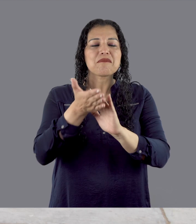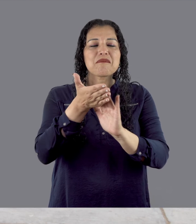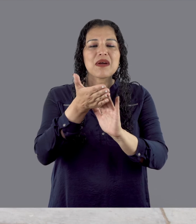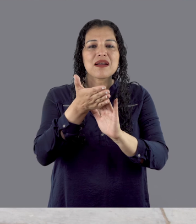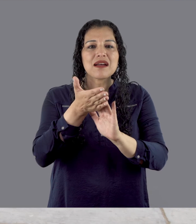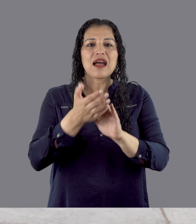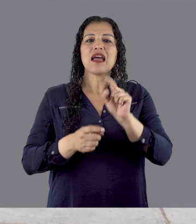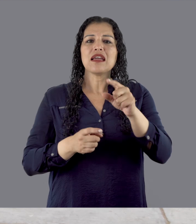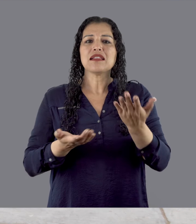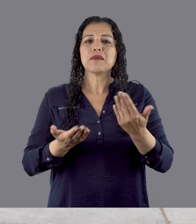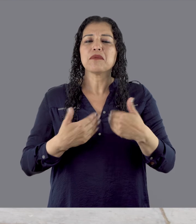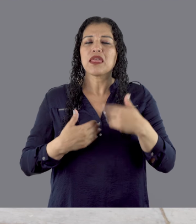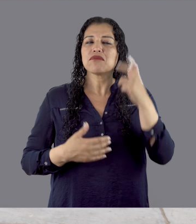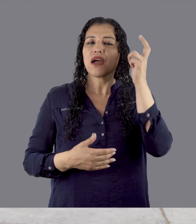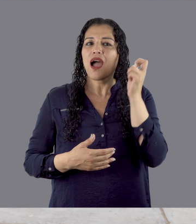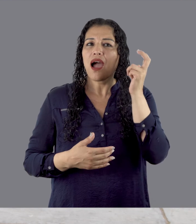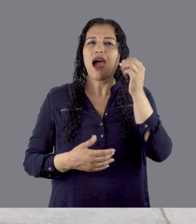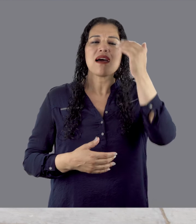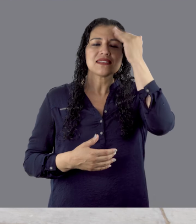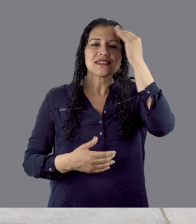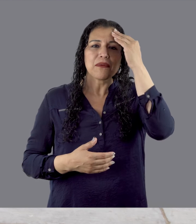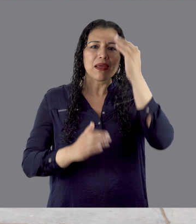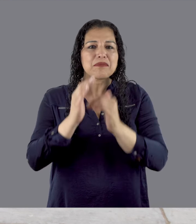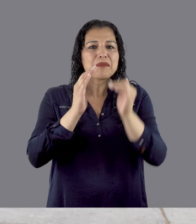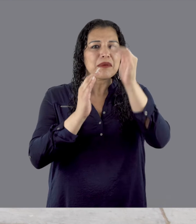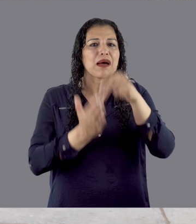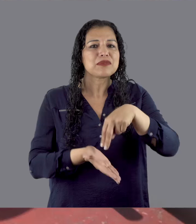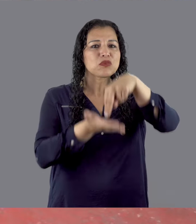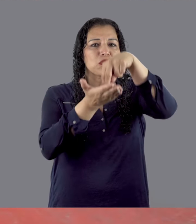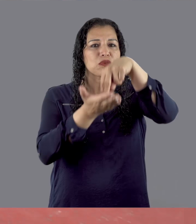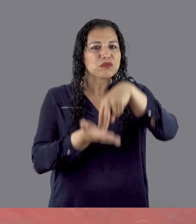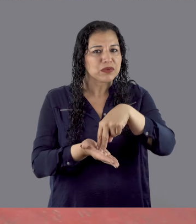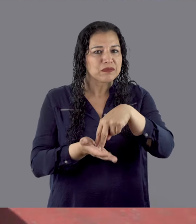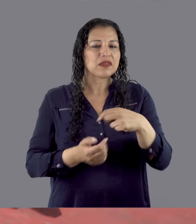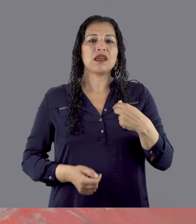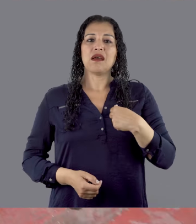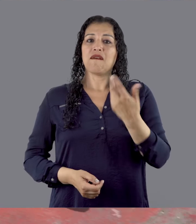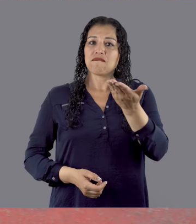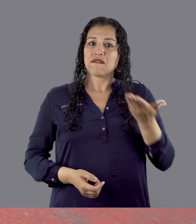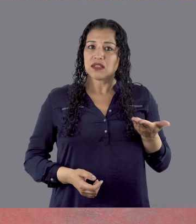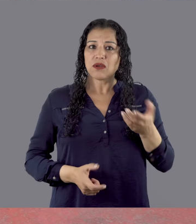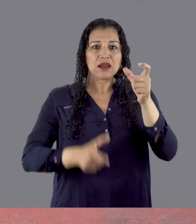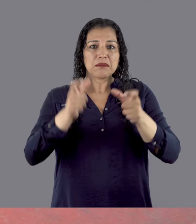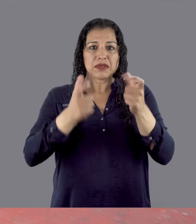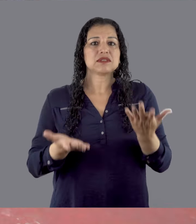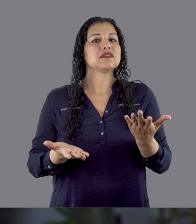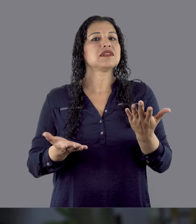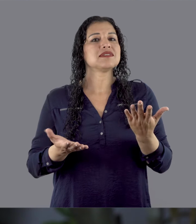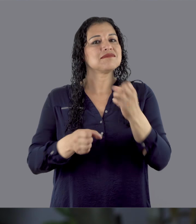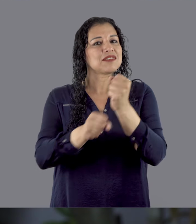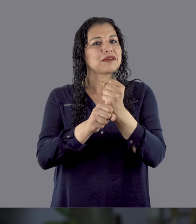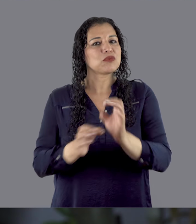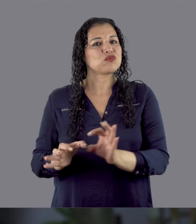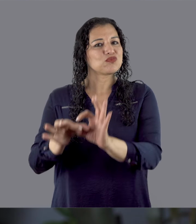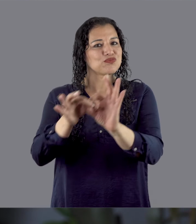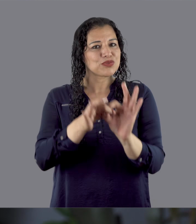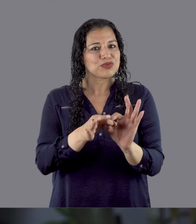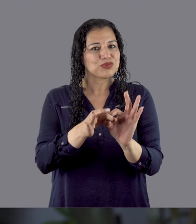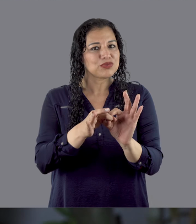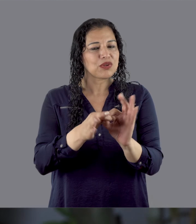braille y también me hablaba para saber en qué piso bajar y en qué piso subir. Invito a que todas las personas podamos